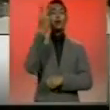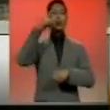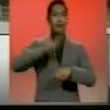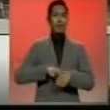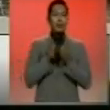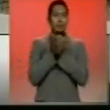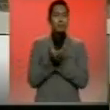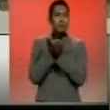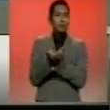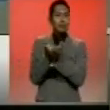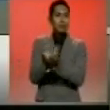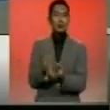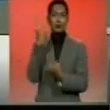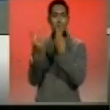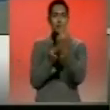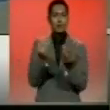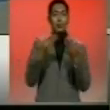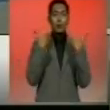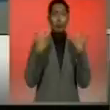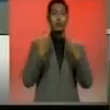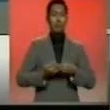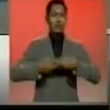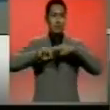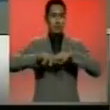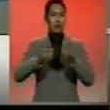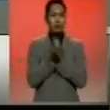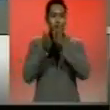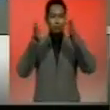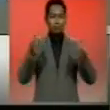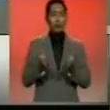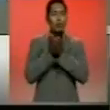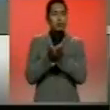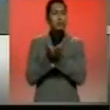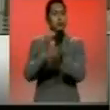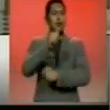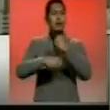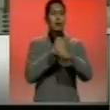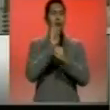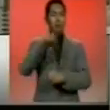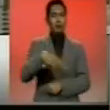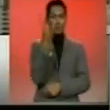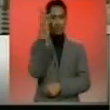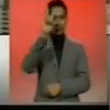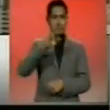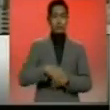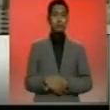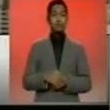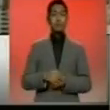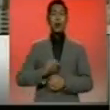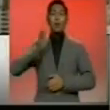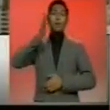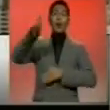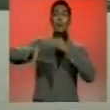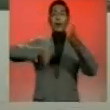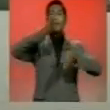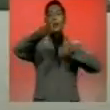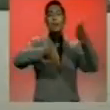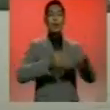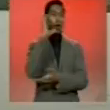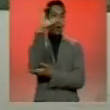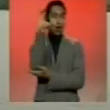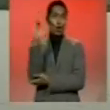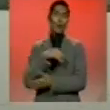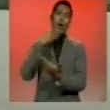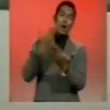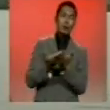embarcación que visita el puerto principal desde que se inició la primera temporada de cruceros en el 2016. Los viajeros que navegan desde Santa Marta,